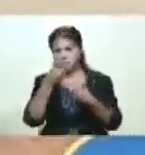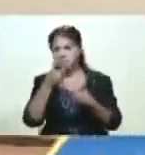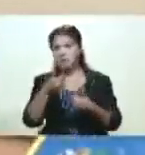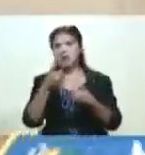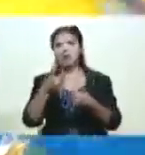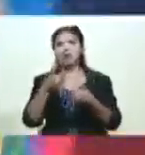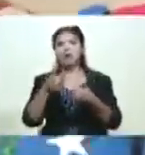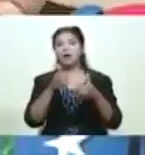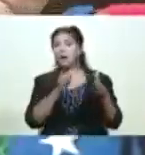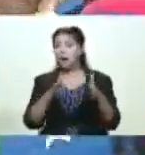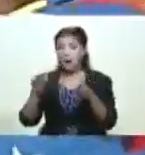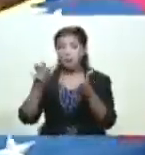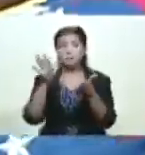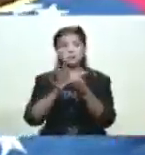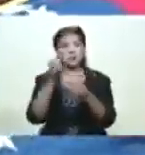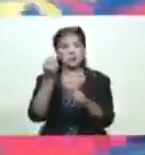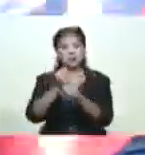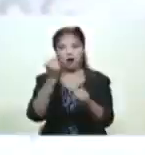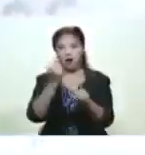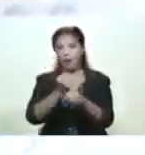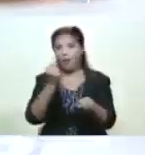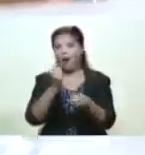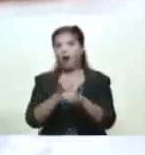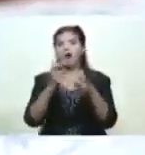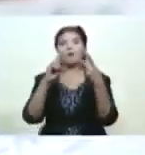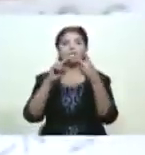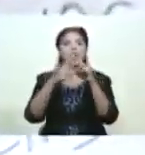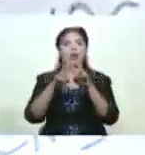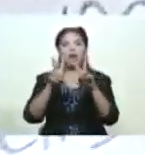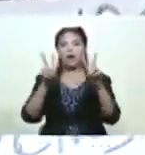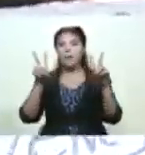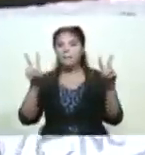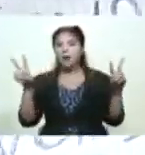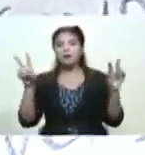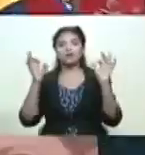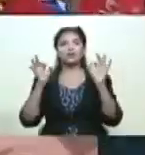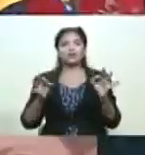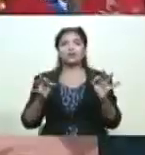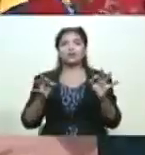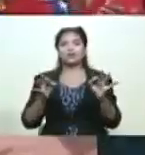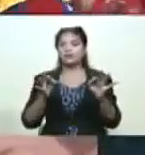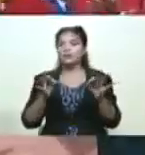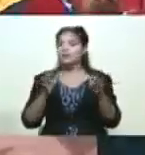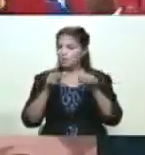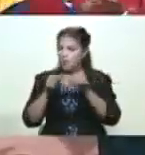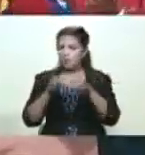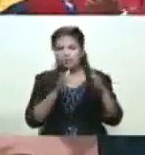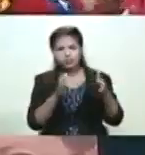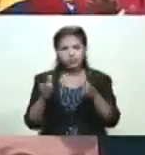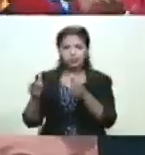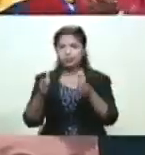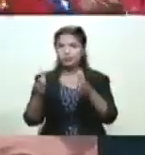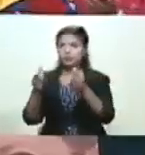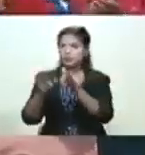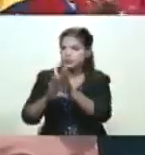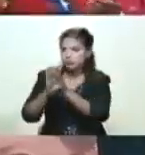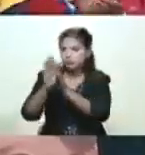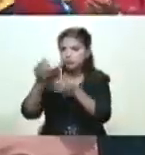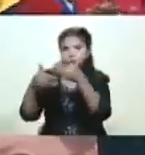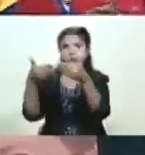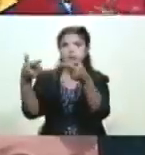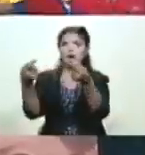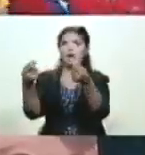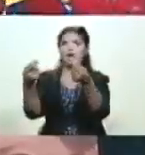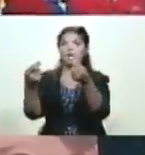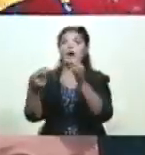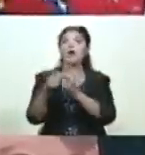va por el camino del trabajo, de la paz. Y vamos a tomar el camino de la recuperación económica. Y con